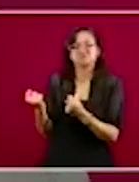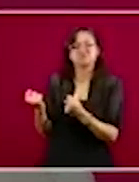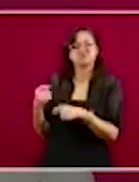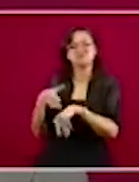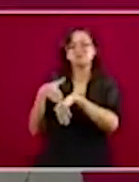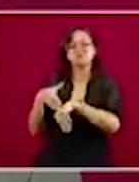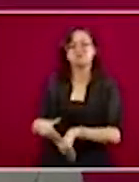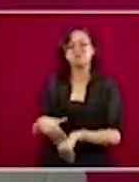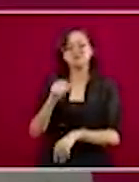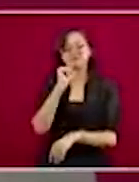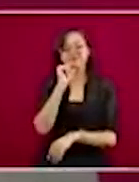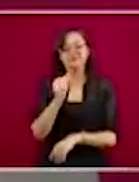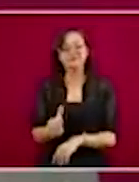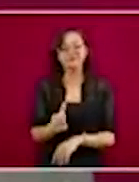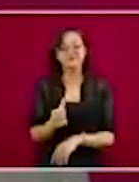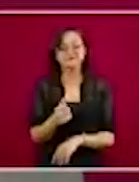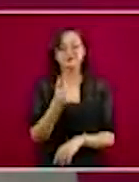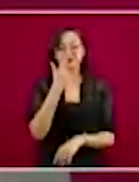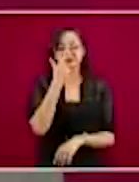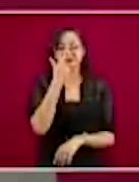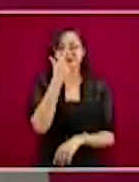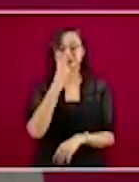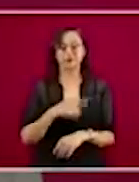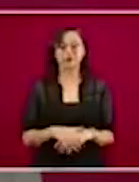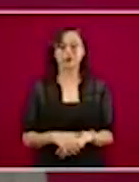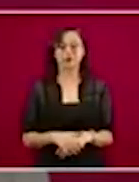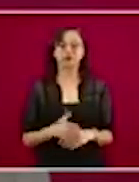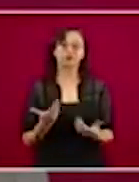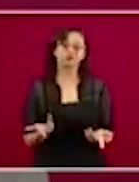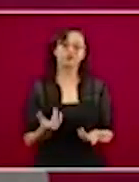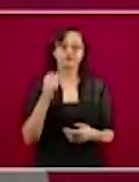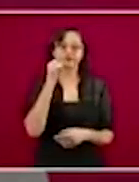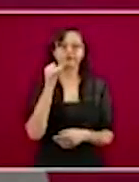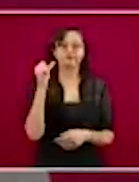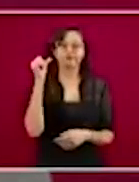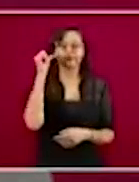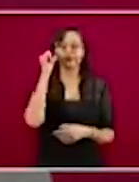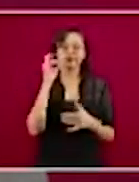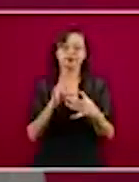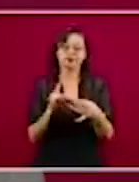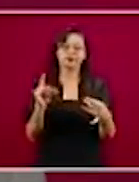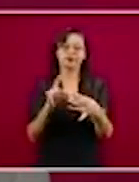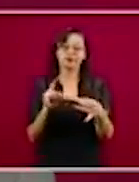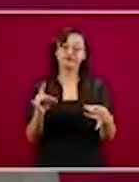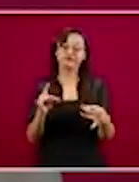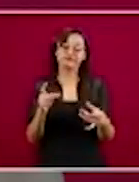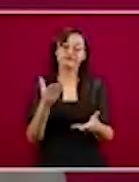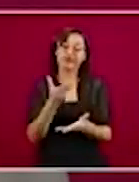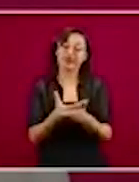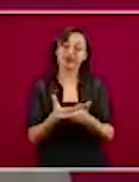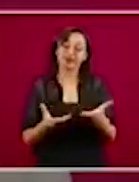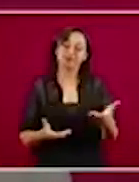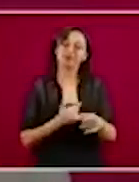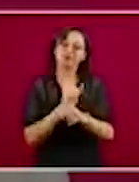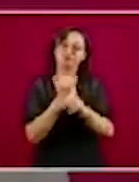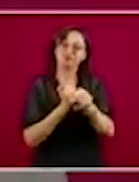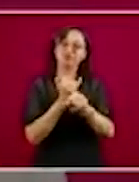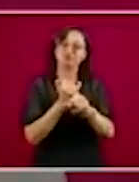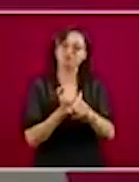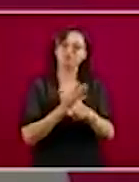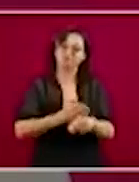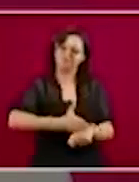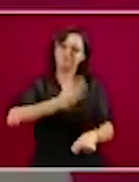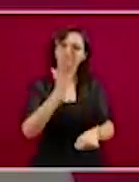previstas hasta el 30 de abril se extenderán hasta el 30 de mayo detalló que los municipios donde se tiene una menor